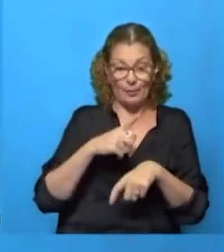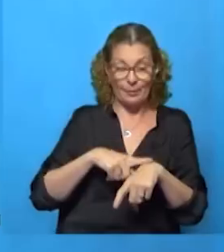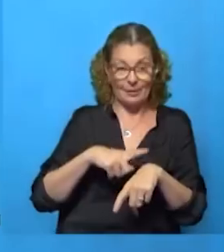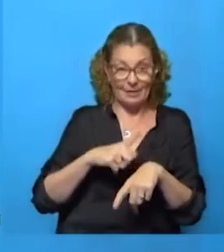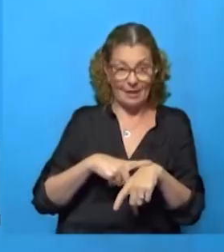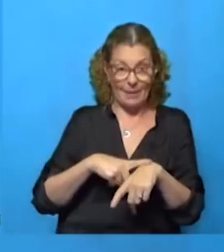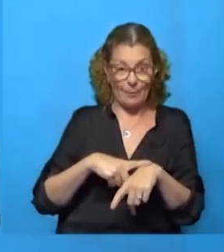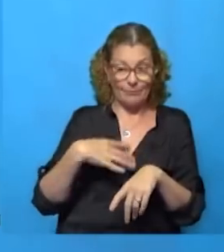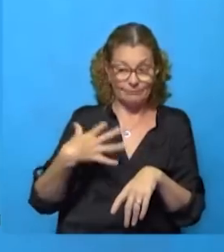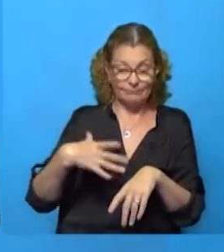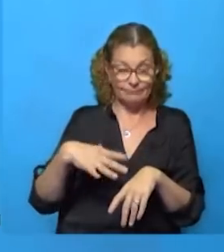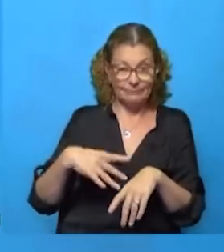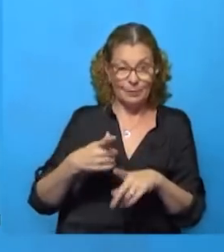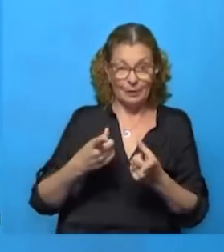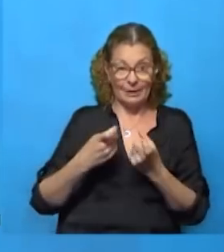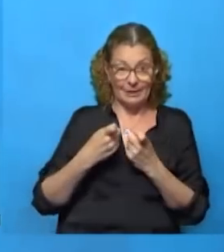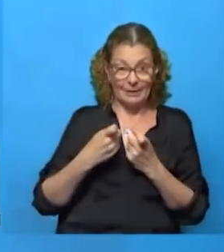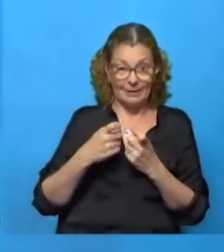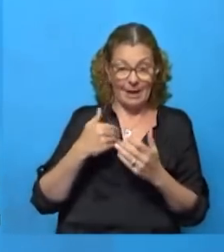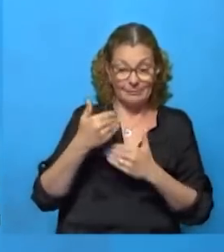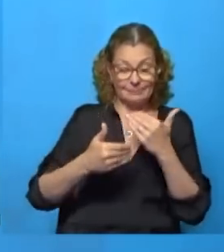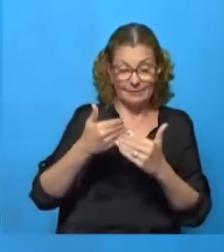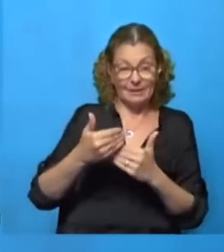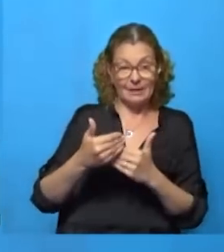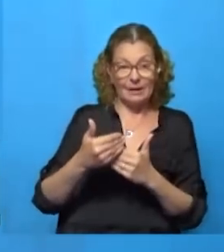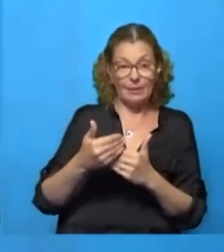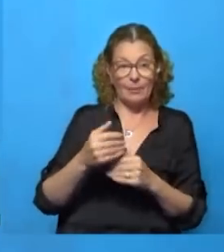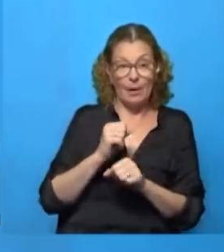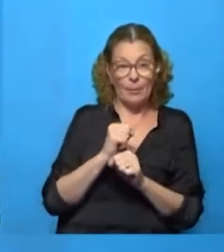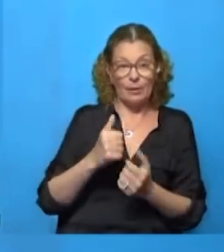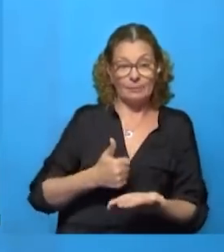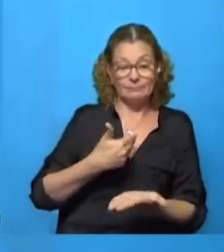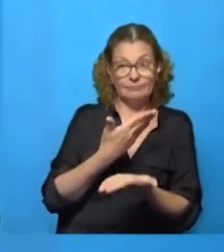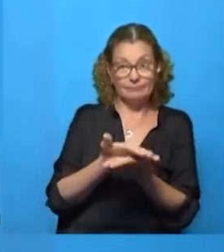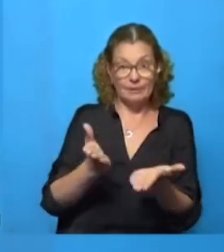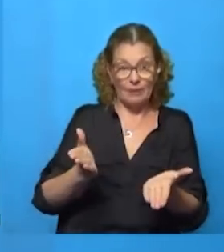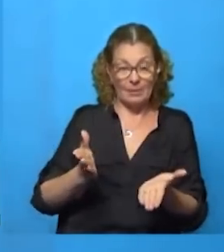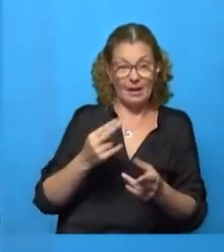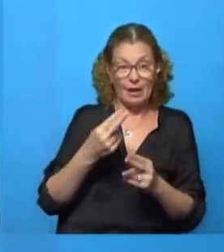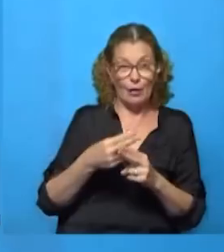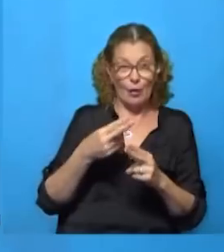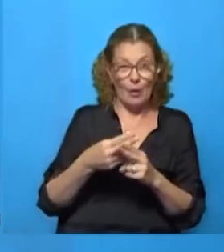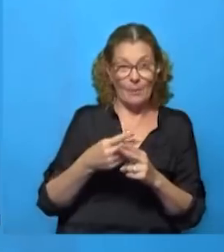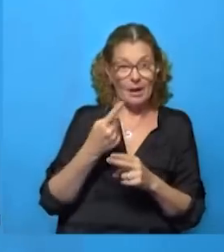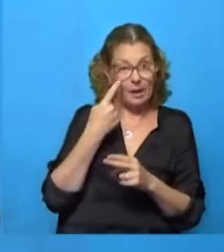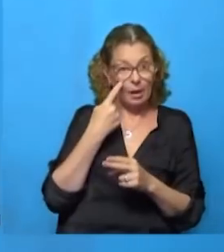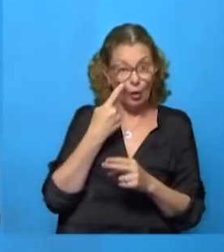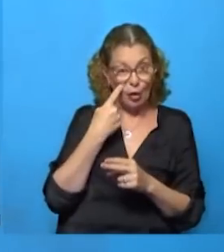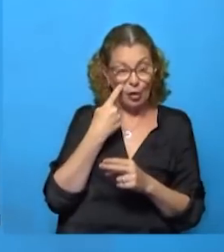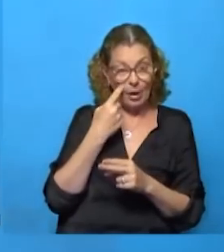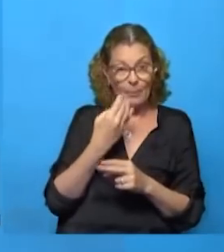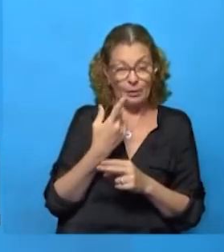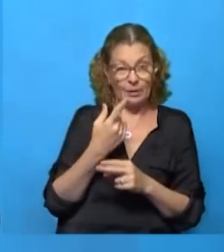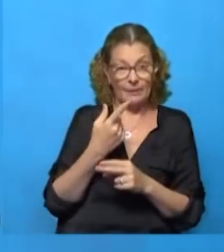justamente porque necesita acelerarlos para poner arriba de la mesa los nombres y que se conozcan porque